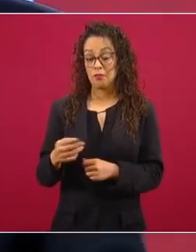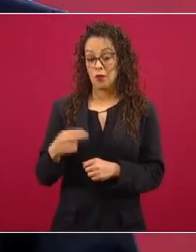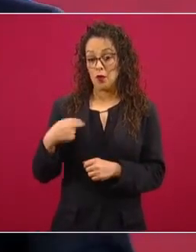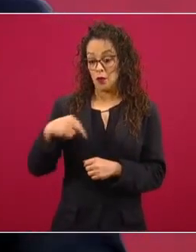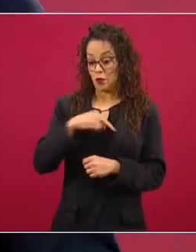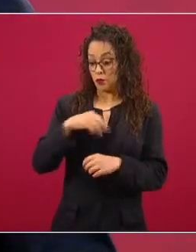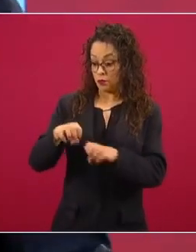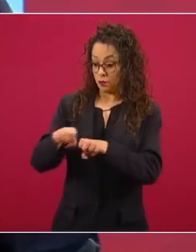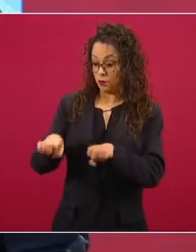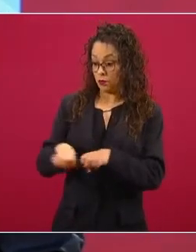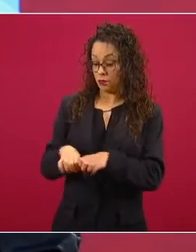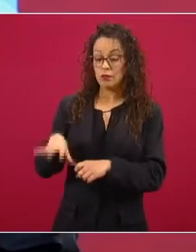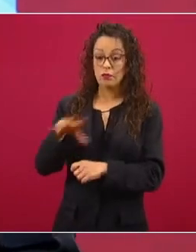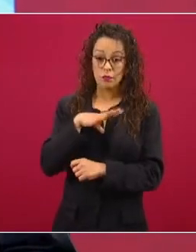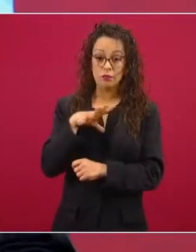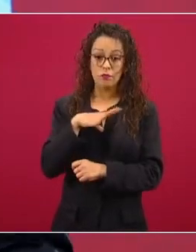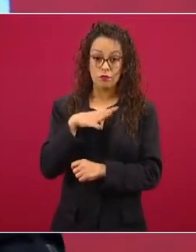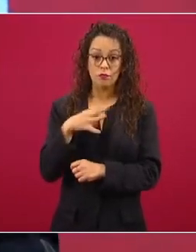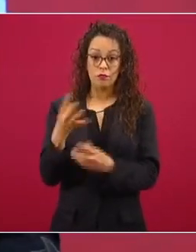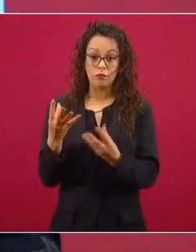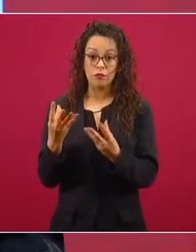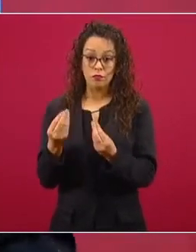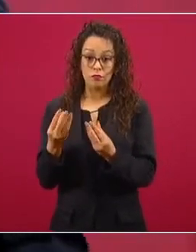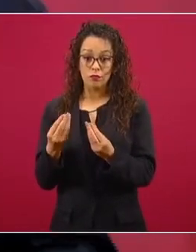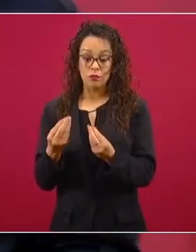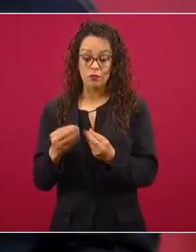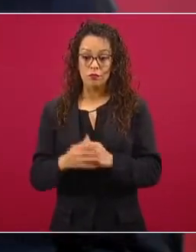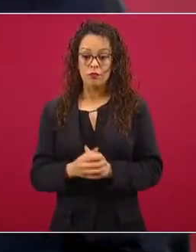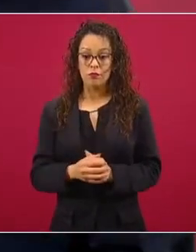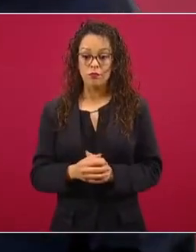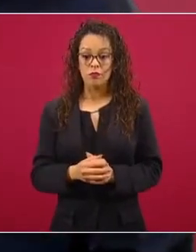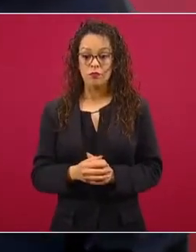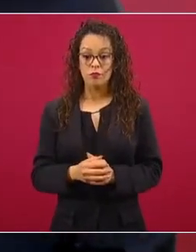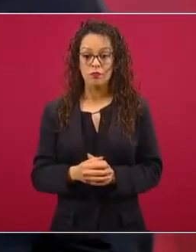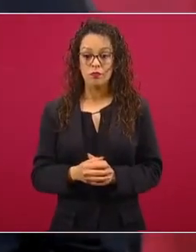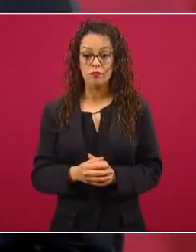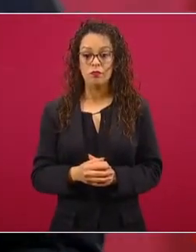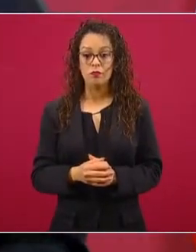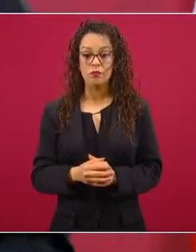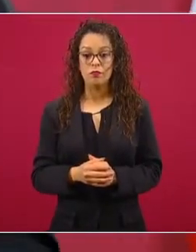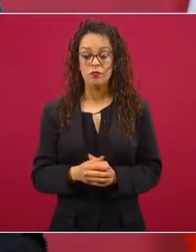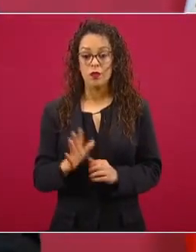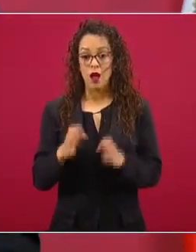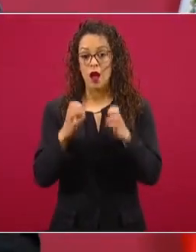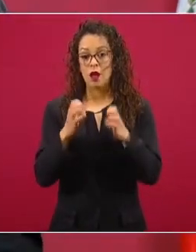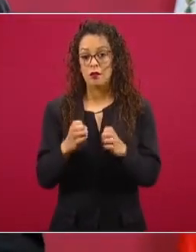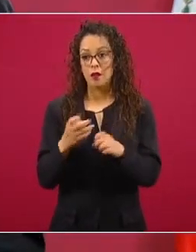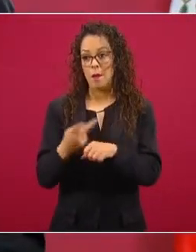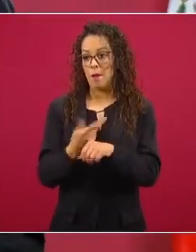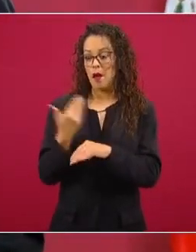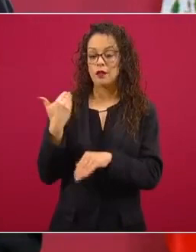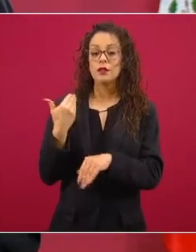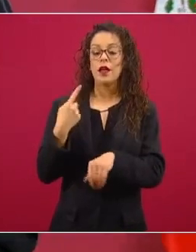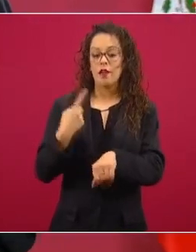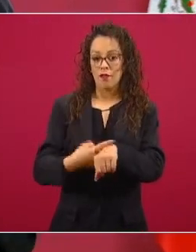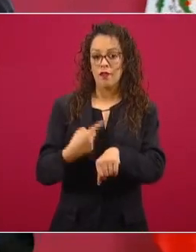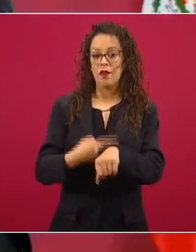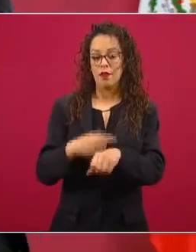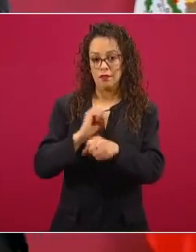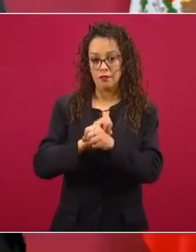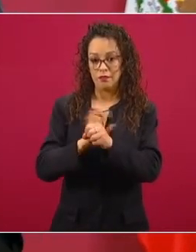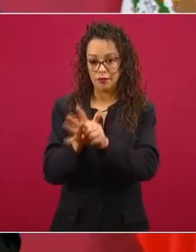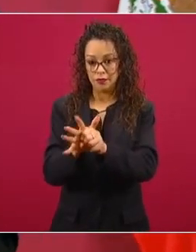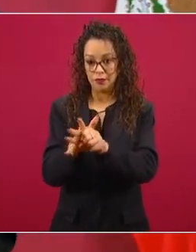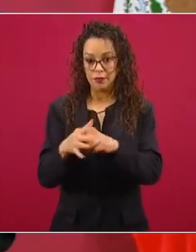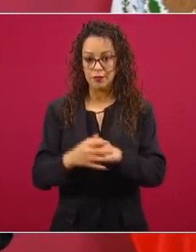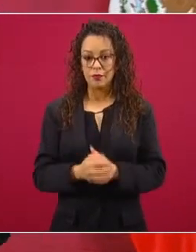son varios los integrantes del gabinete que han padecido de COVID. A uno les